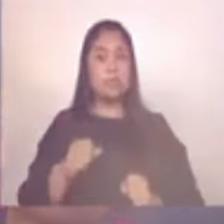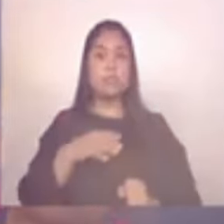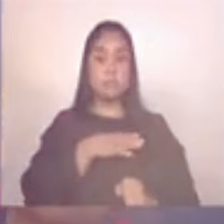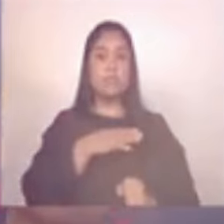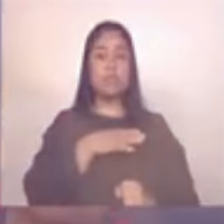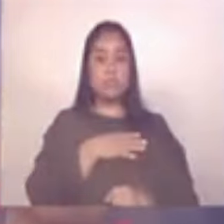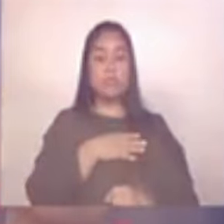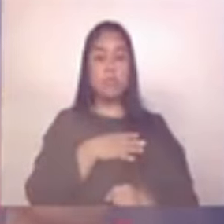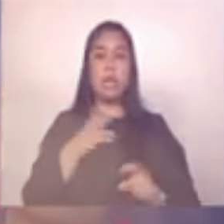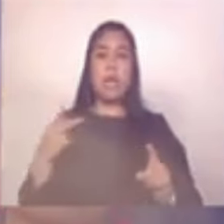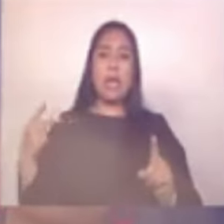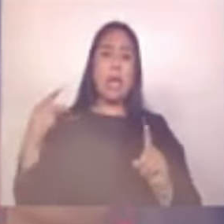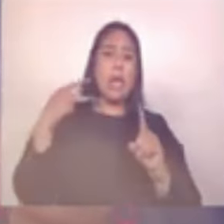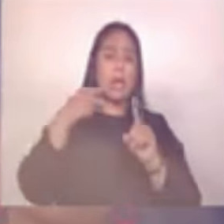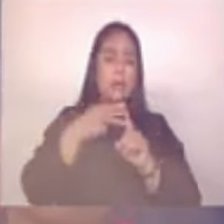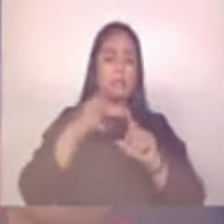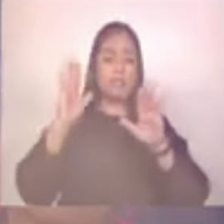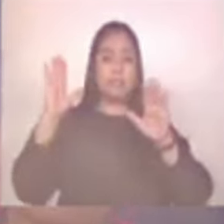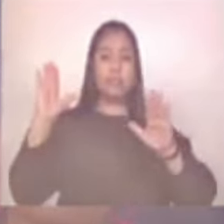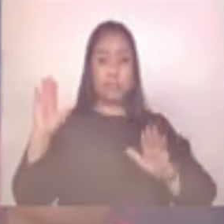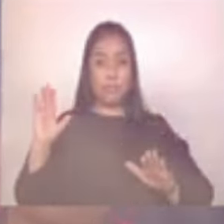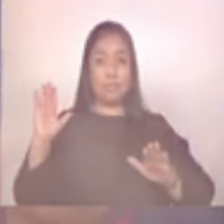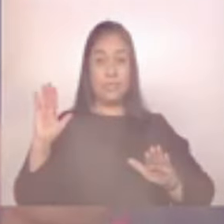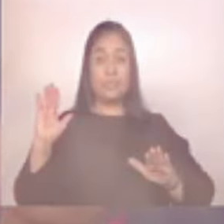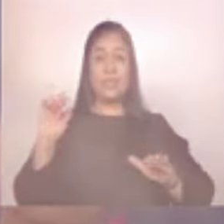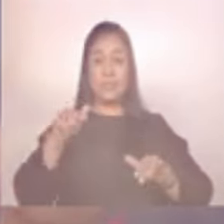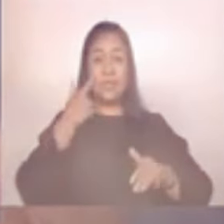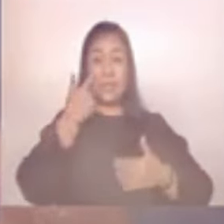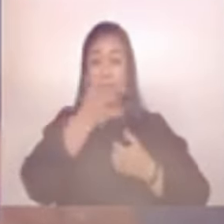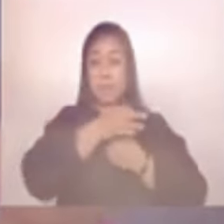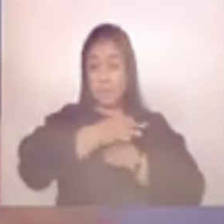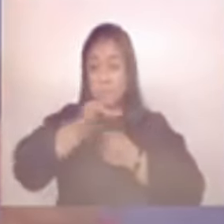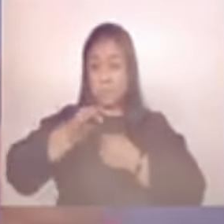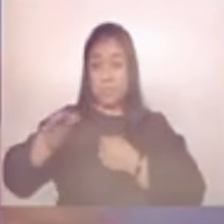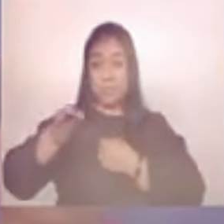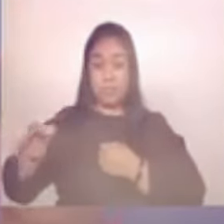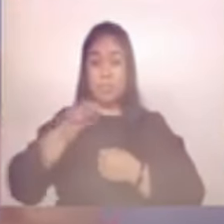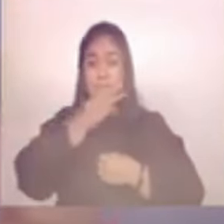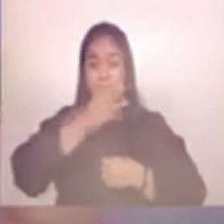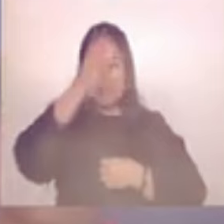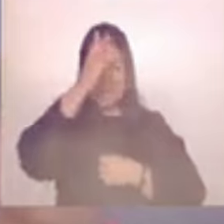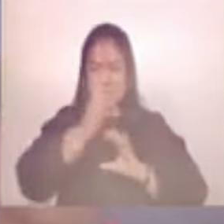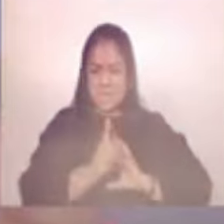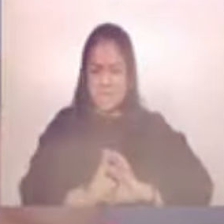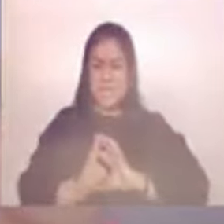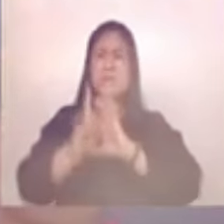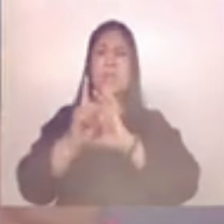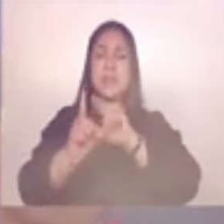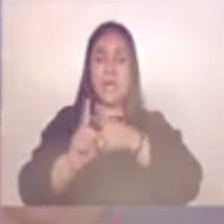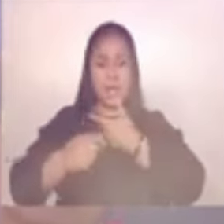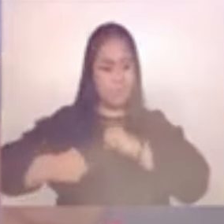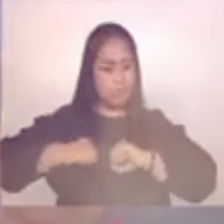hasta la toma de posesión, en donde los pueblos originarios lideraron el Movimiento Nacional